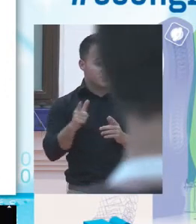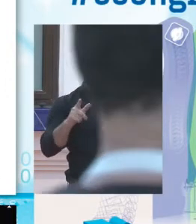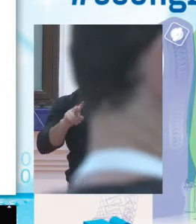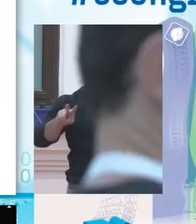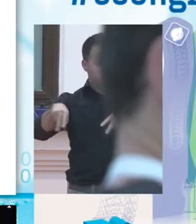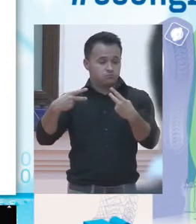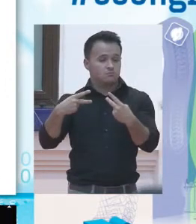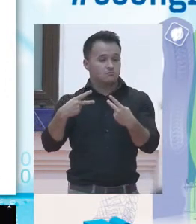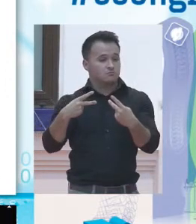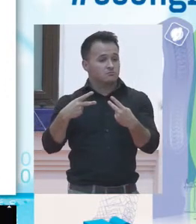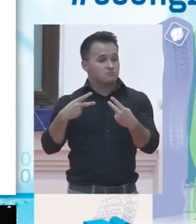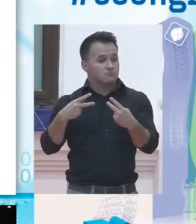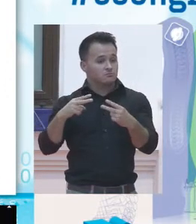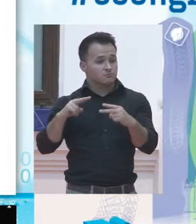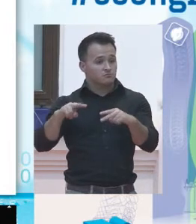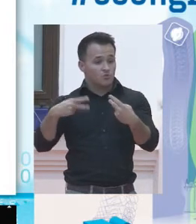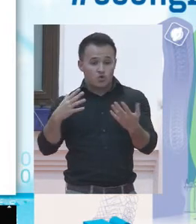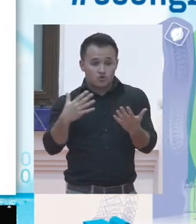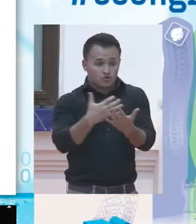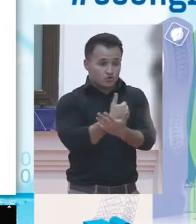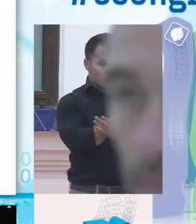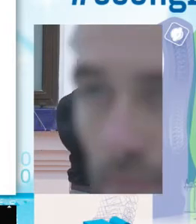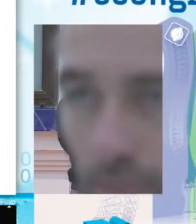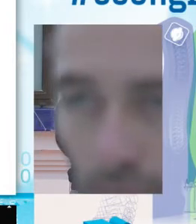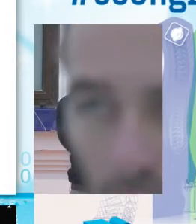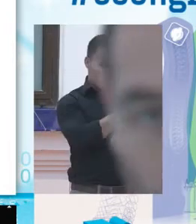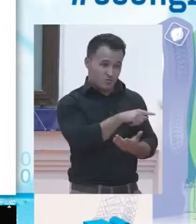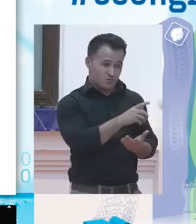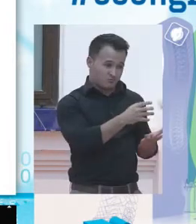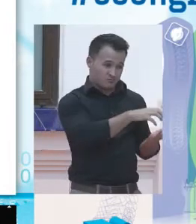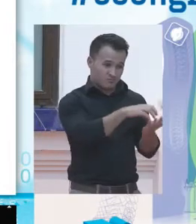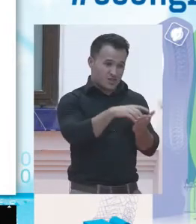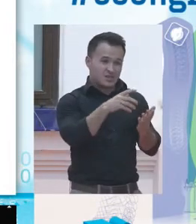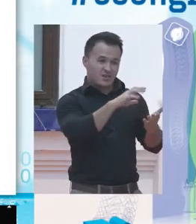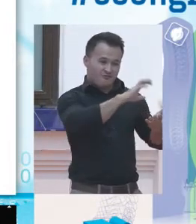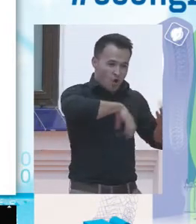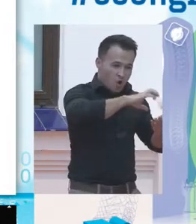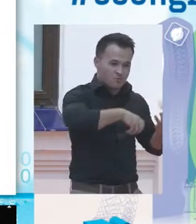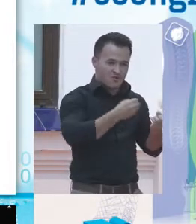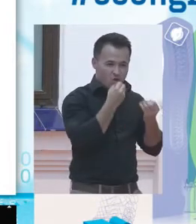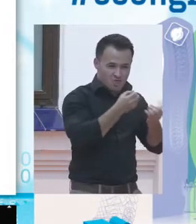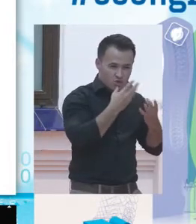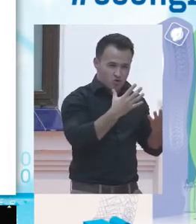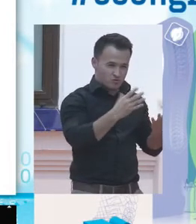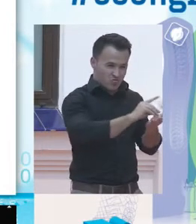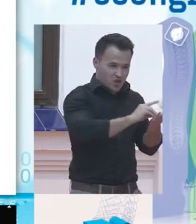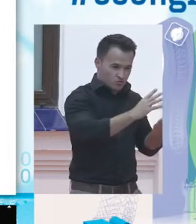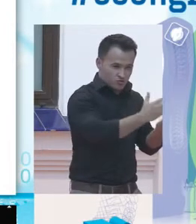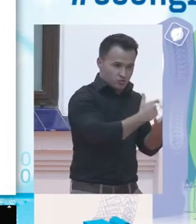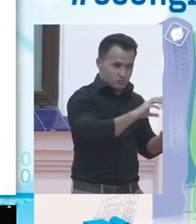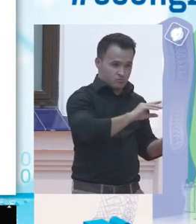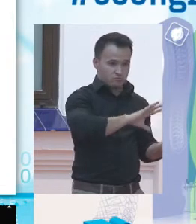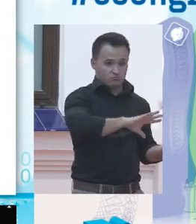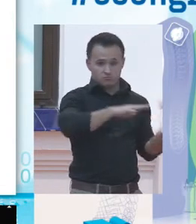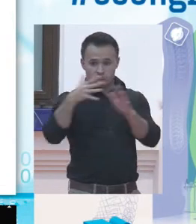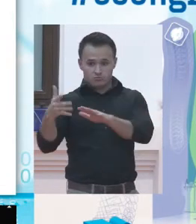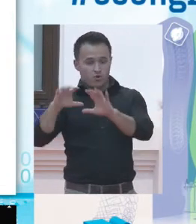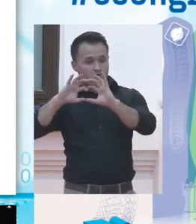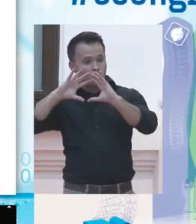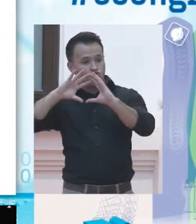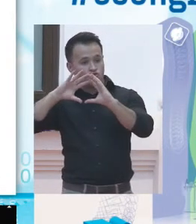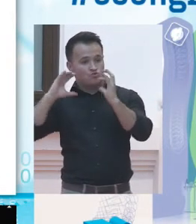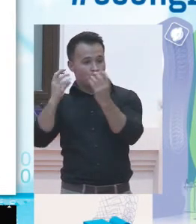permite tener todo el software de gestión, todos los informes, todo el sistema de información de la empresa en un sitio seguro, que era el objetivo de la